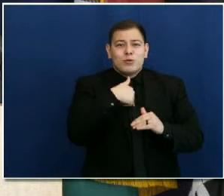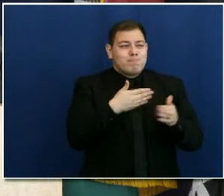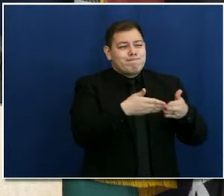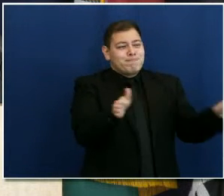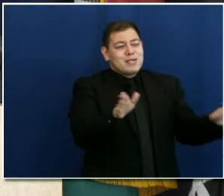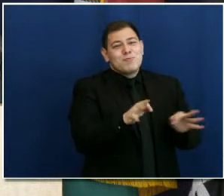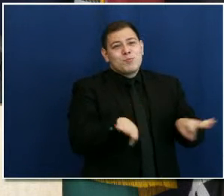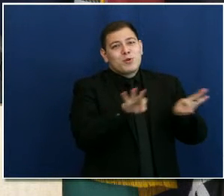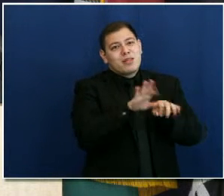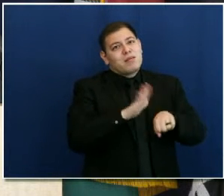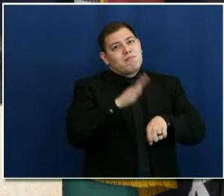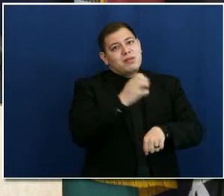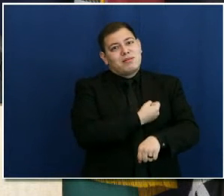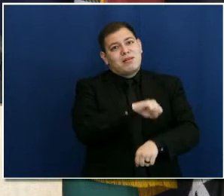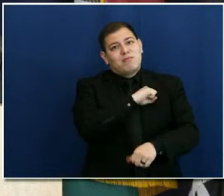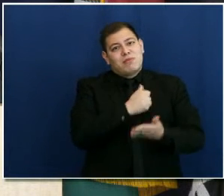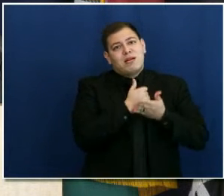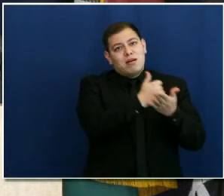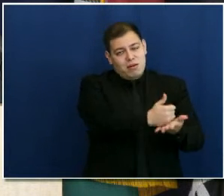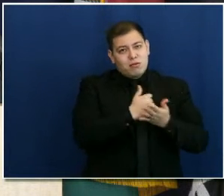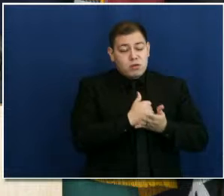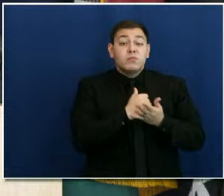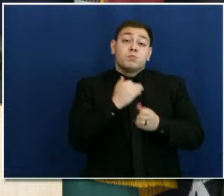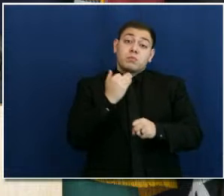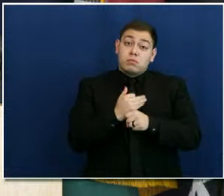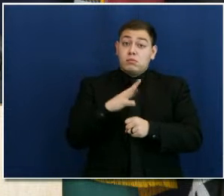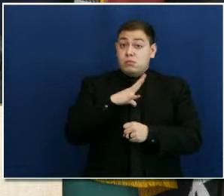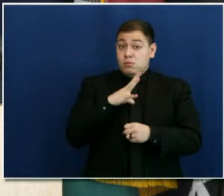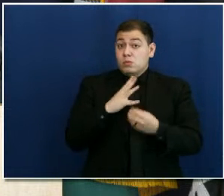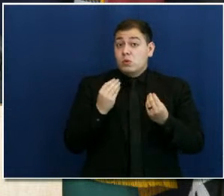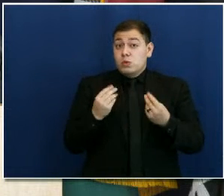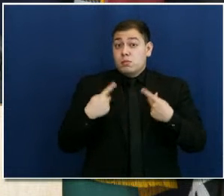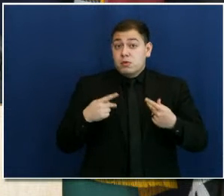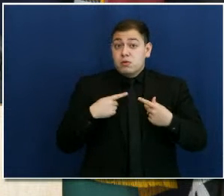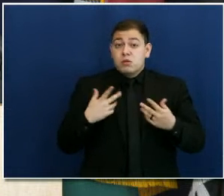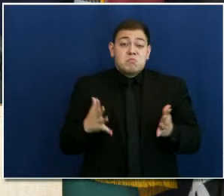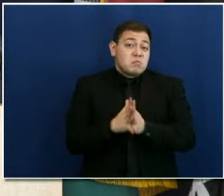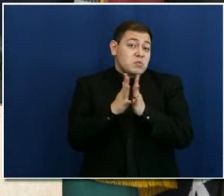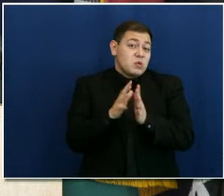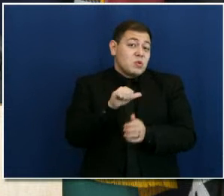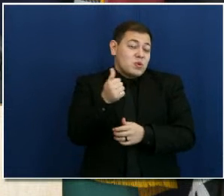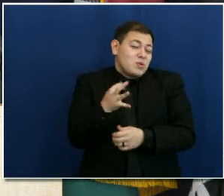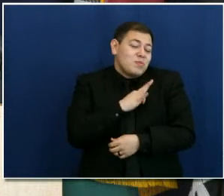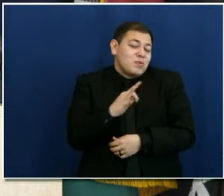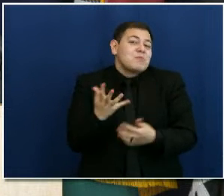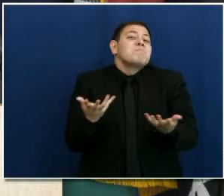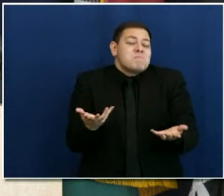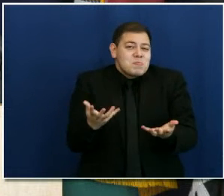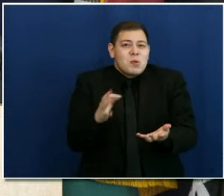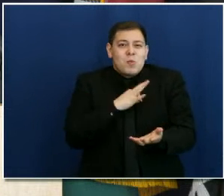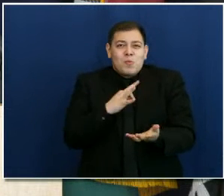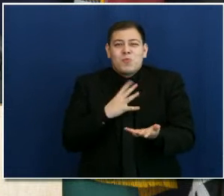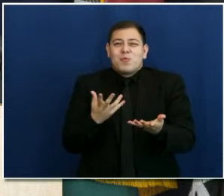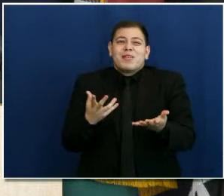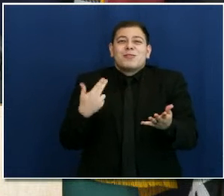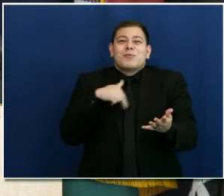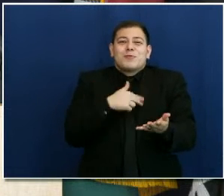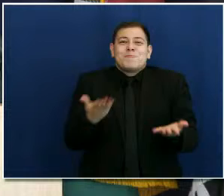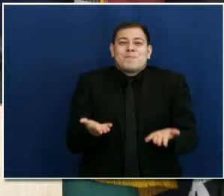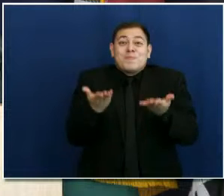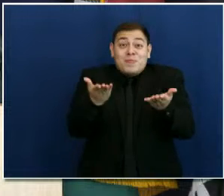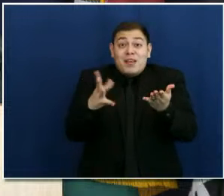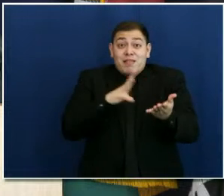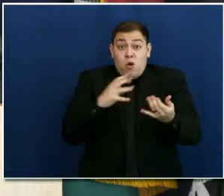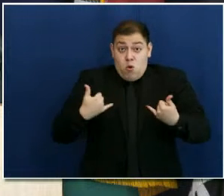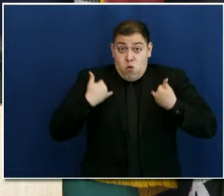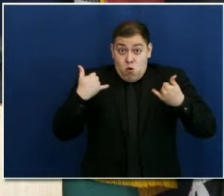un concurso de arte para jóvenes y jóvenes adultos, y hay diferentes maneras de participar y ganar premios en efectivo. Solo tiene que crear un dibujo